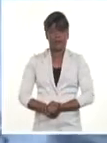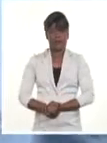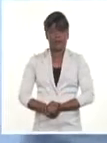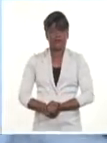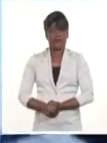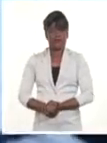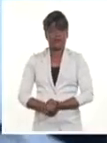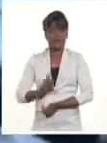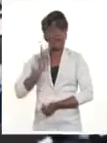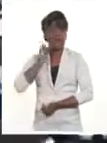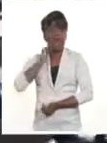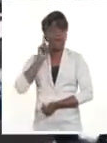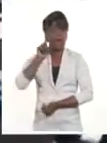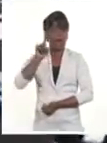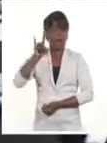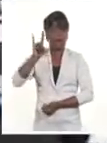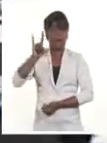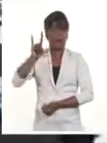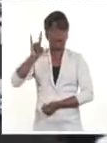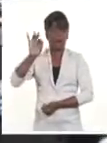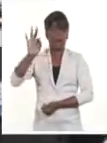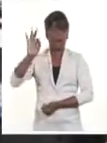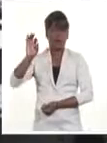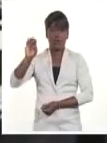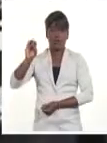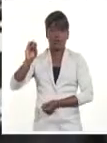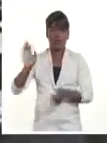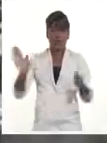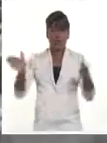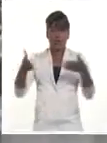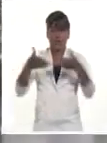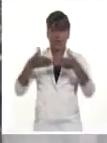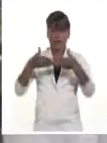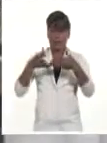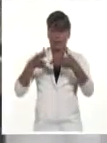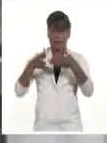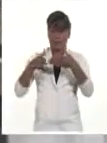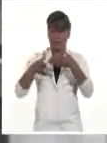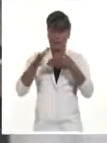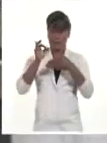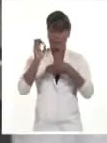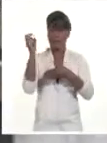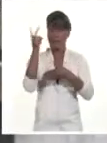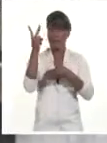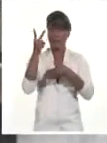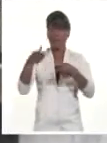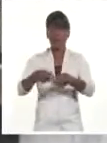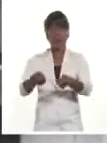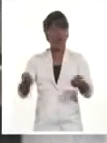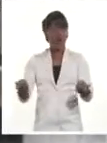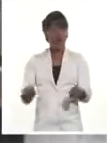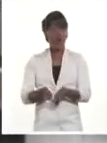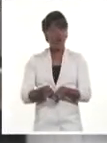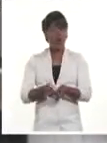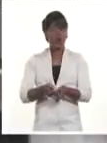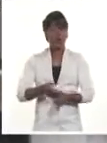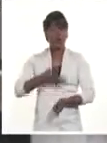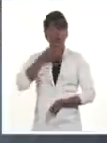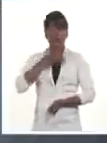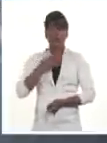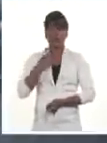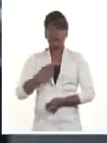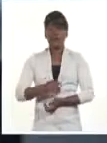En 1980, en el acto de clausura del segundo congreso del partido, Fidel expresó: